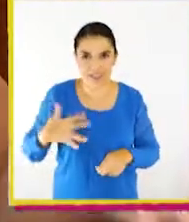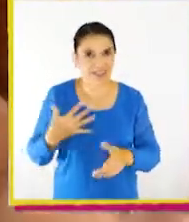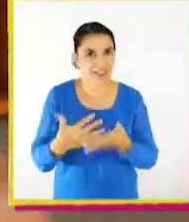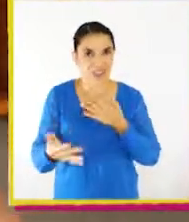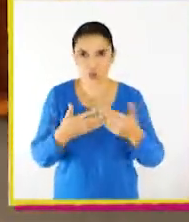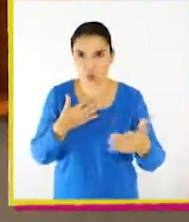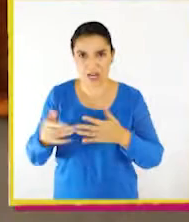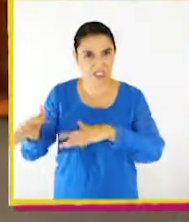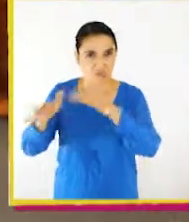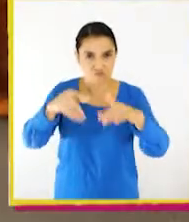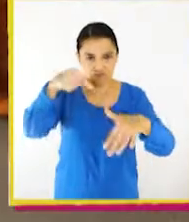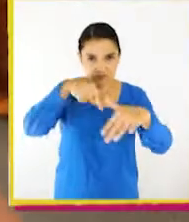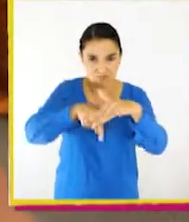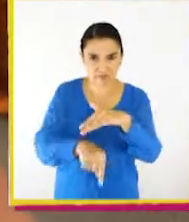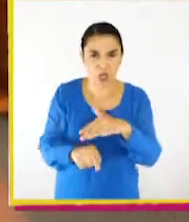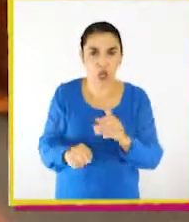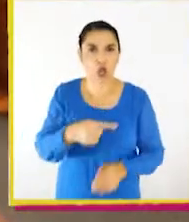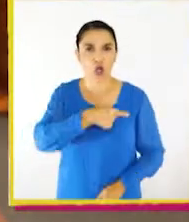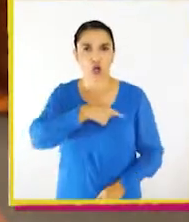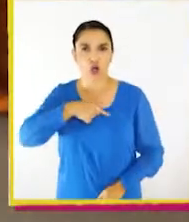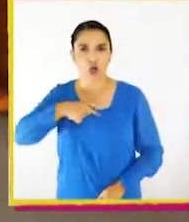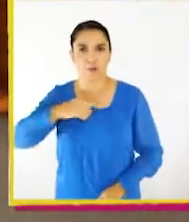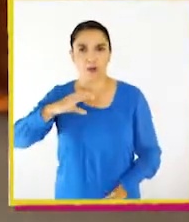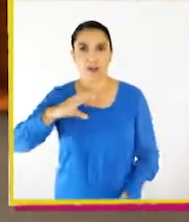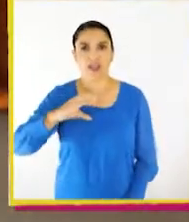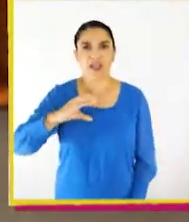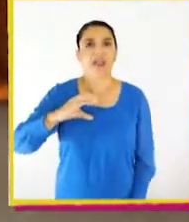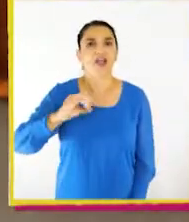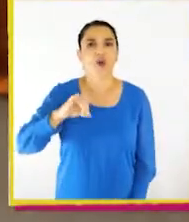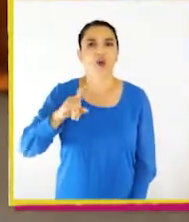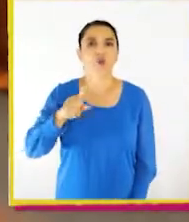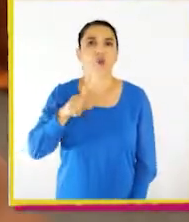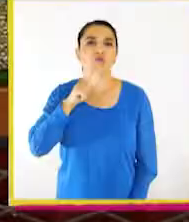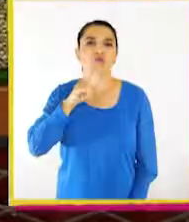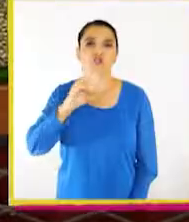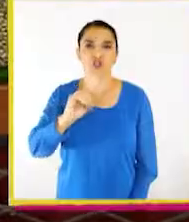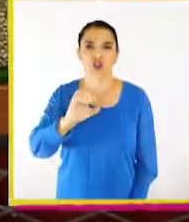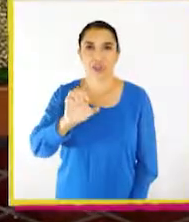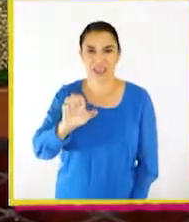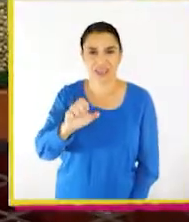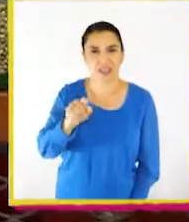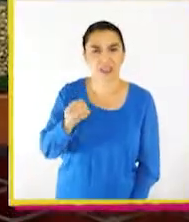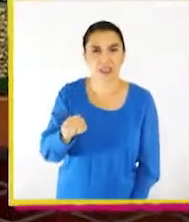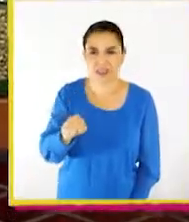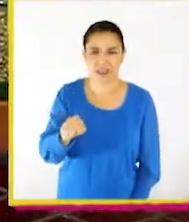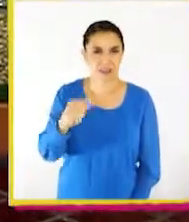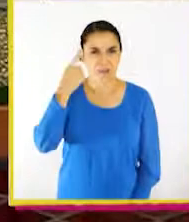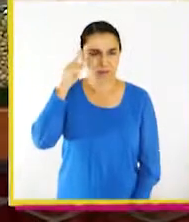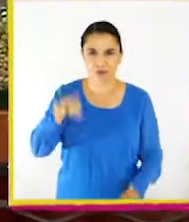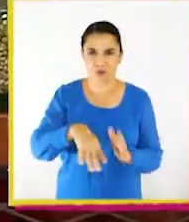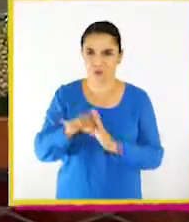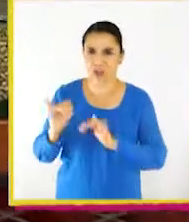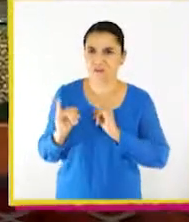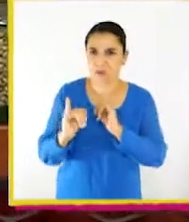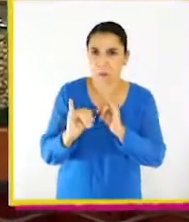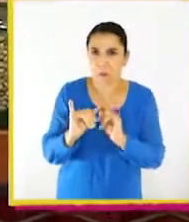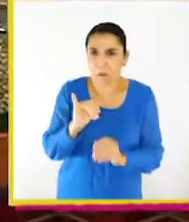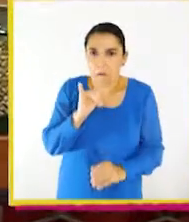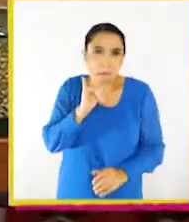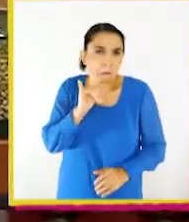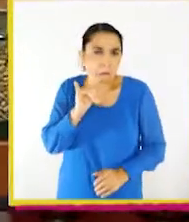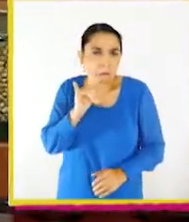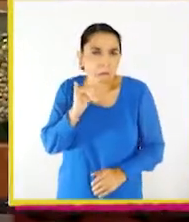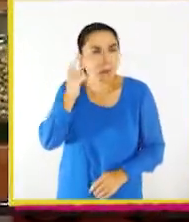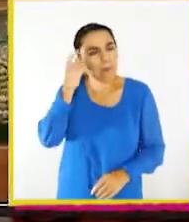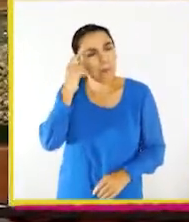cuidado del medio ambiente. Su nombre era Jacques Cousteau. Pero no tengo más información sobre él y